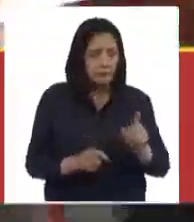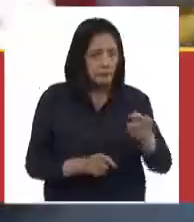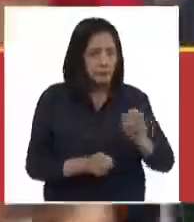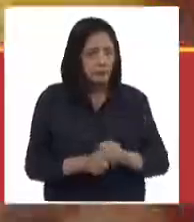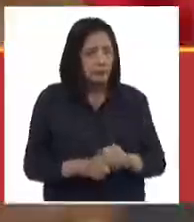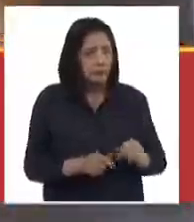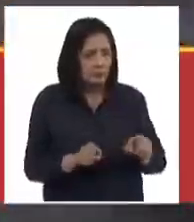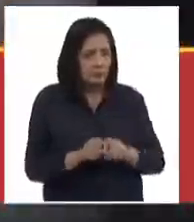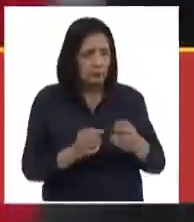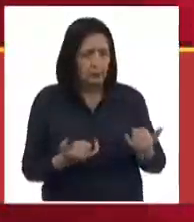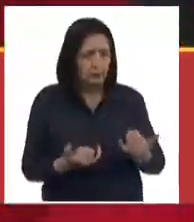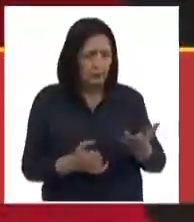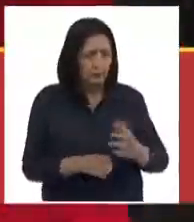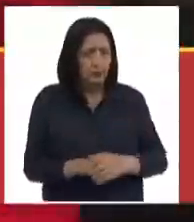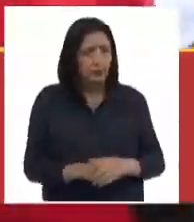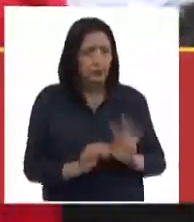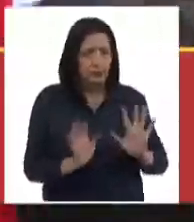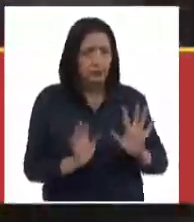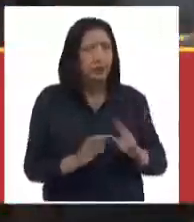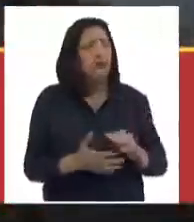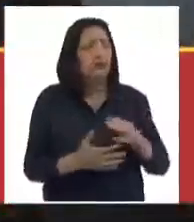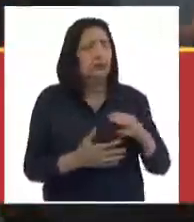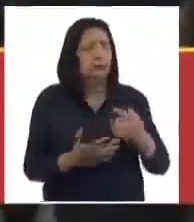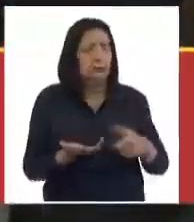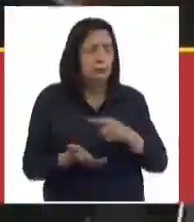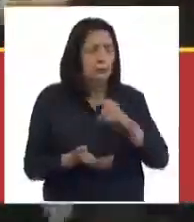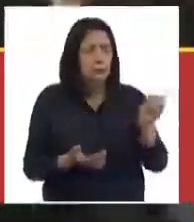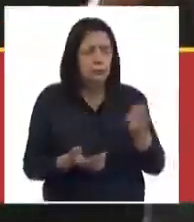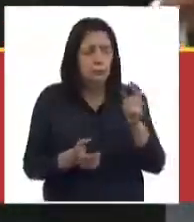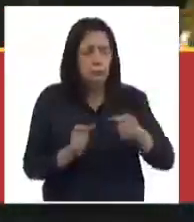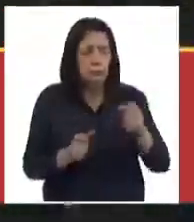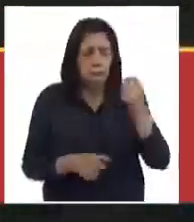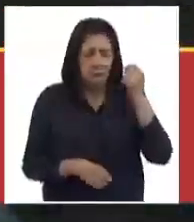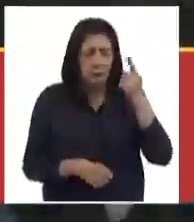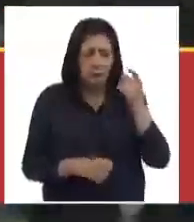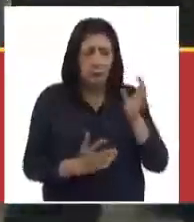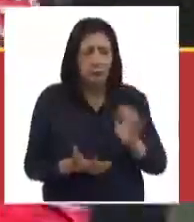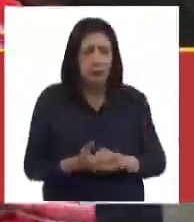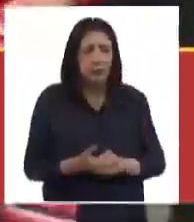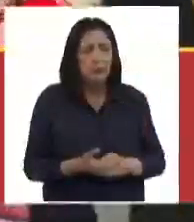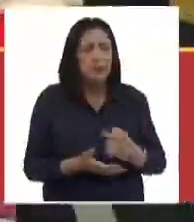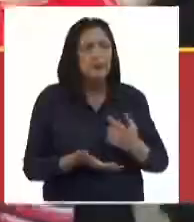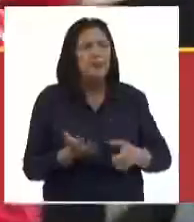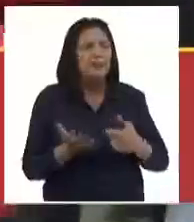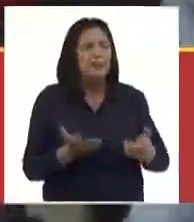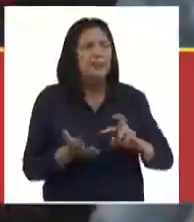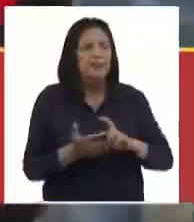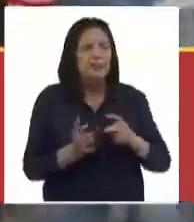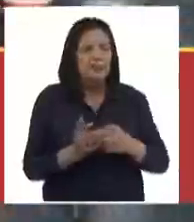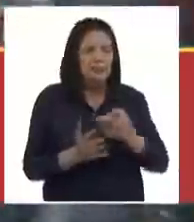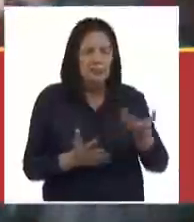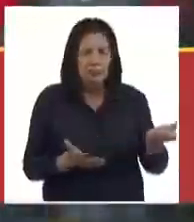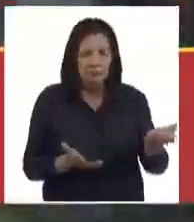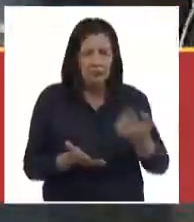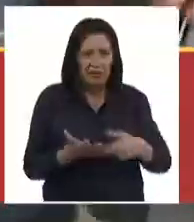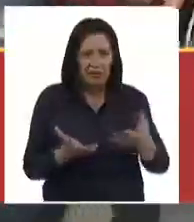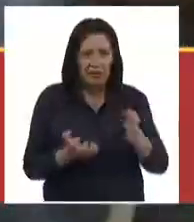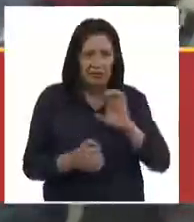también es una entrevista en vivo y sería importante aclarar para que todos podamos entender exactamente a qué se refiere el